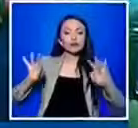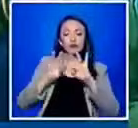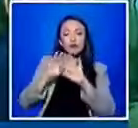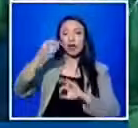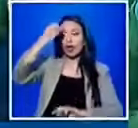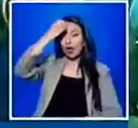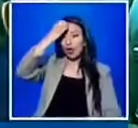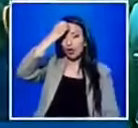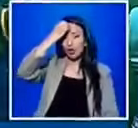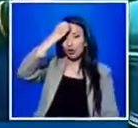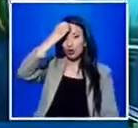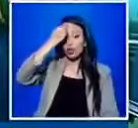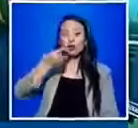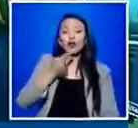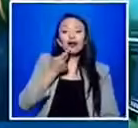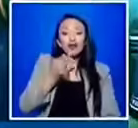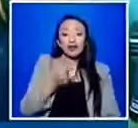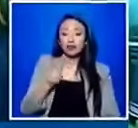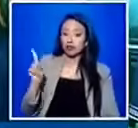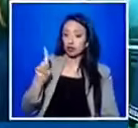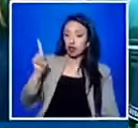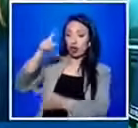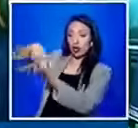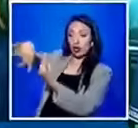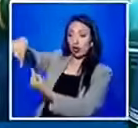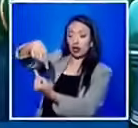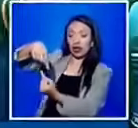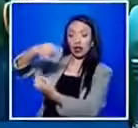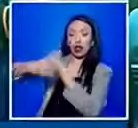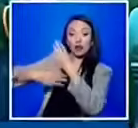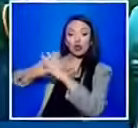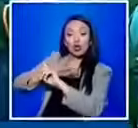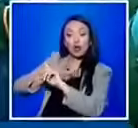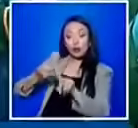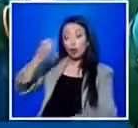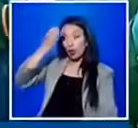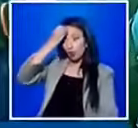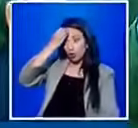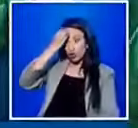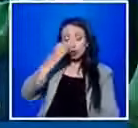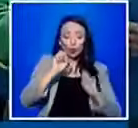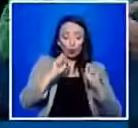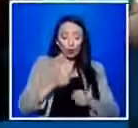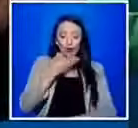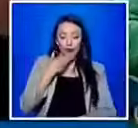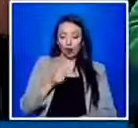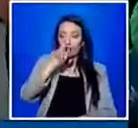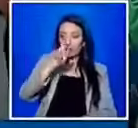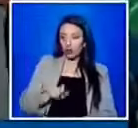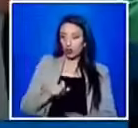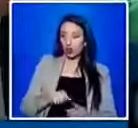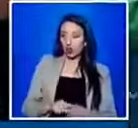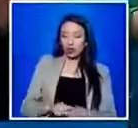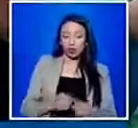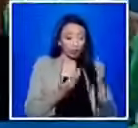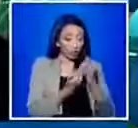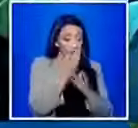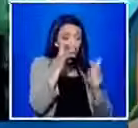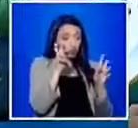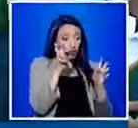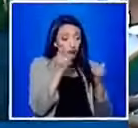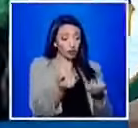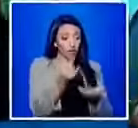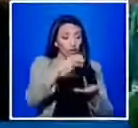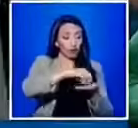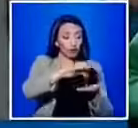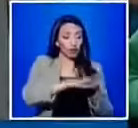la educación, como dice el dicho, no hace girar al mundo, pero hace que seamos mejores. Hay nuevas materias que se implementarán este